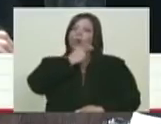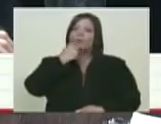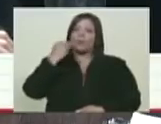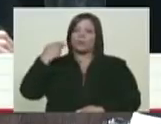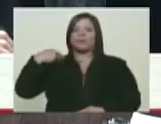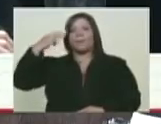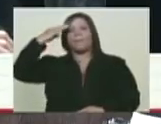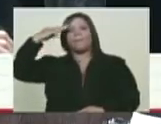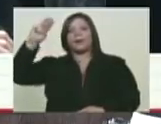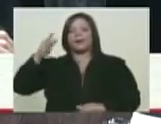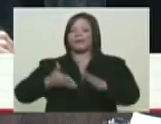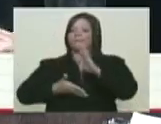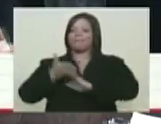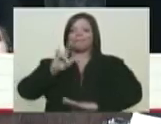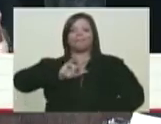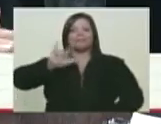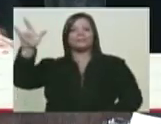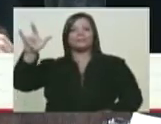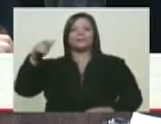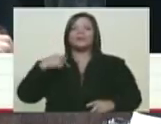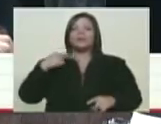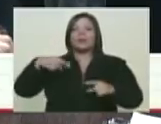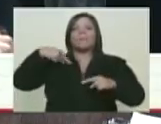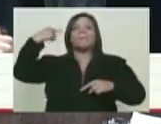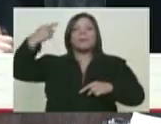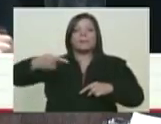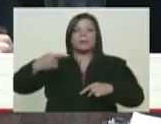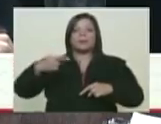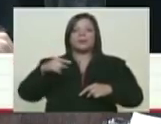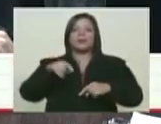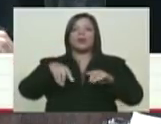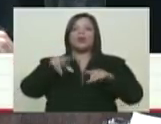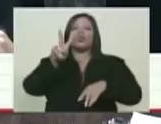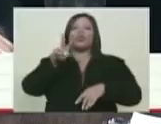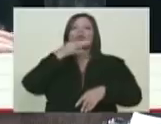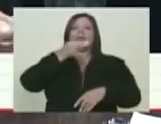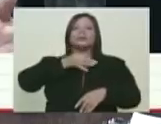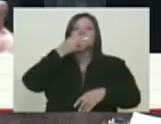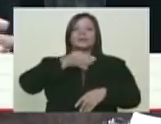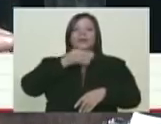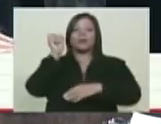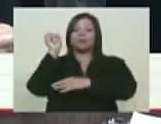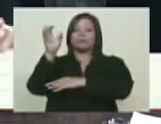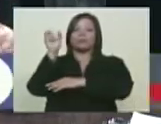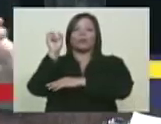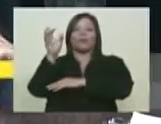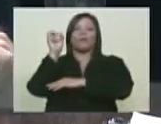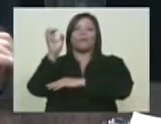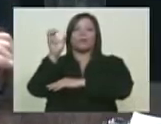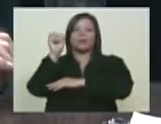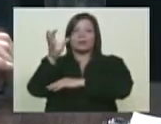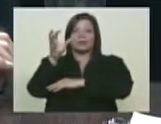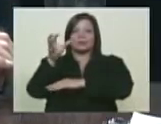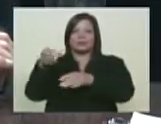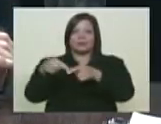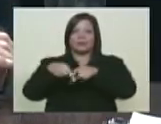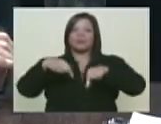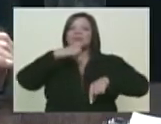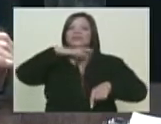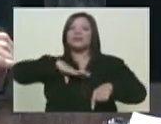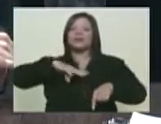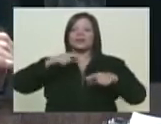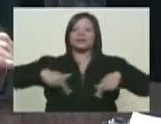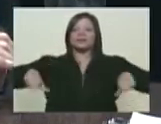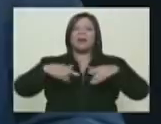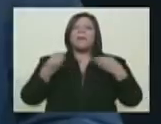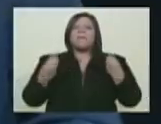de México. Entonces voy a estar mañana a las 2 de la tarde en la conferencia para aquí en la historia. Bien.